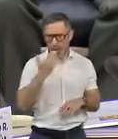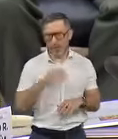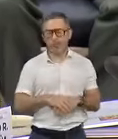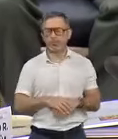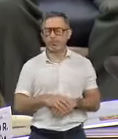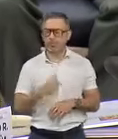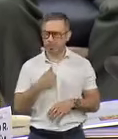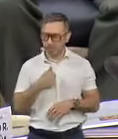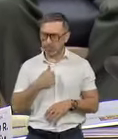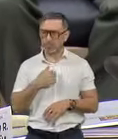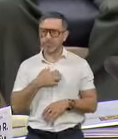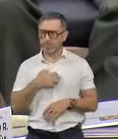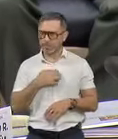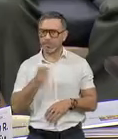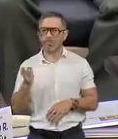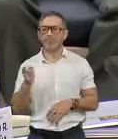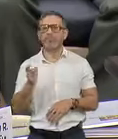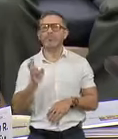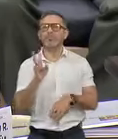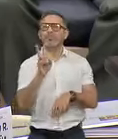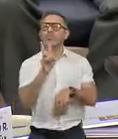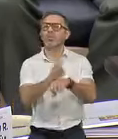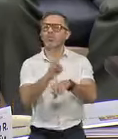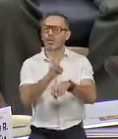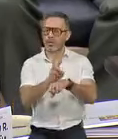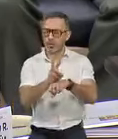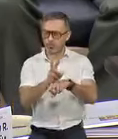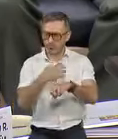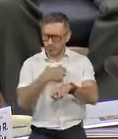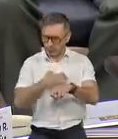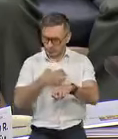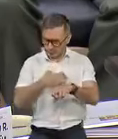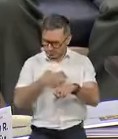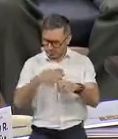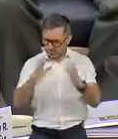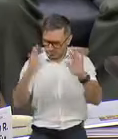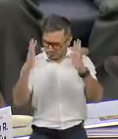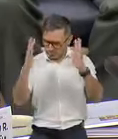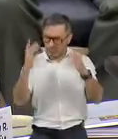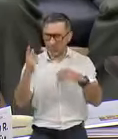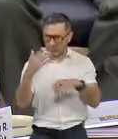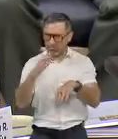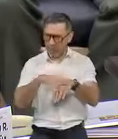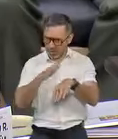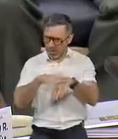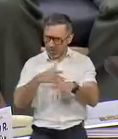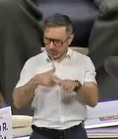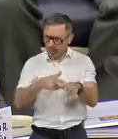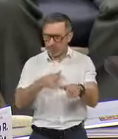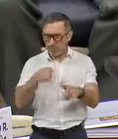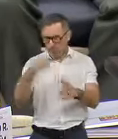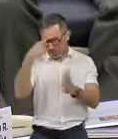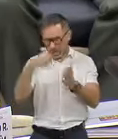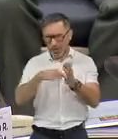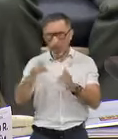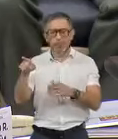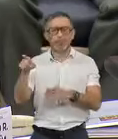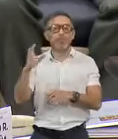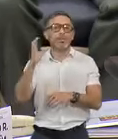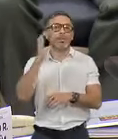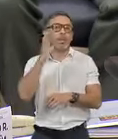el monitoreo, celebro mucho que se siga haciendo. Creo que en lo que al Poder Legislativo le